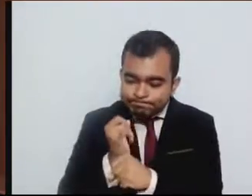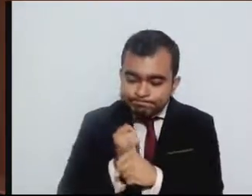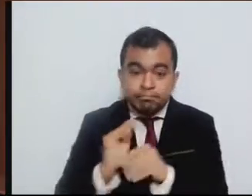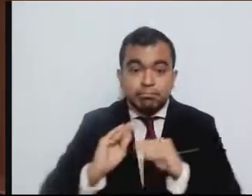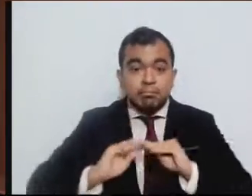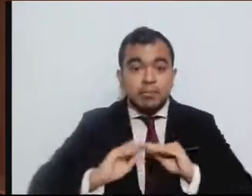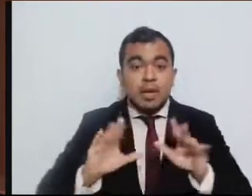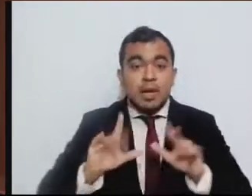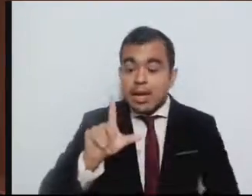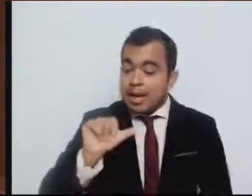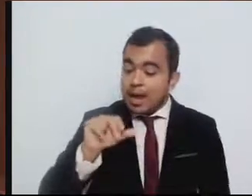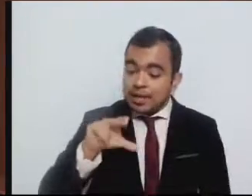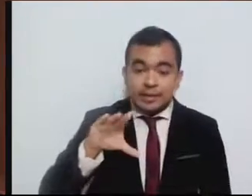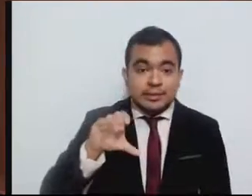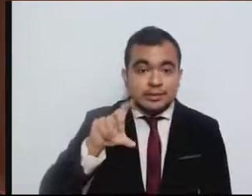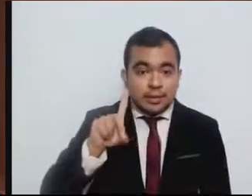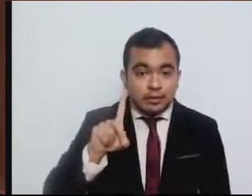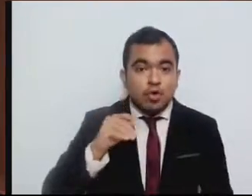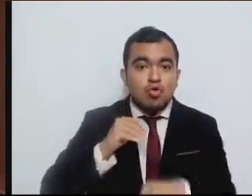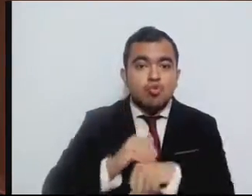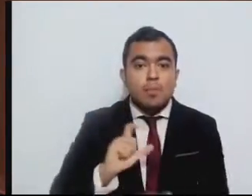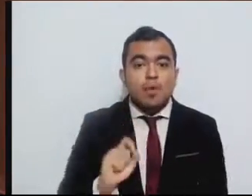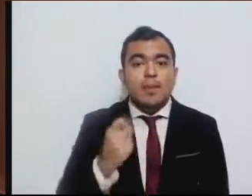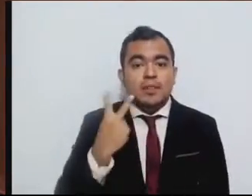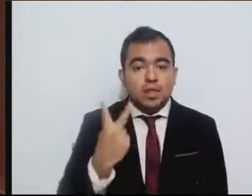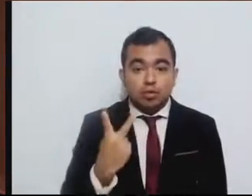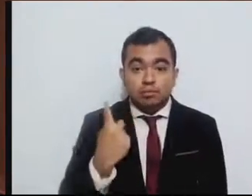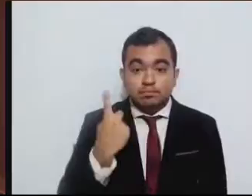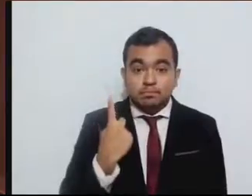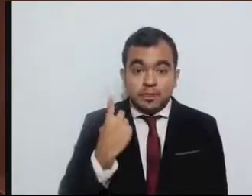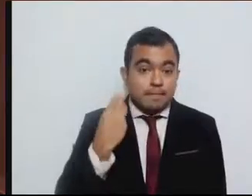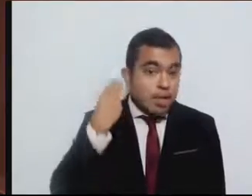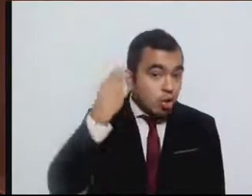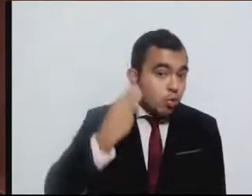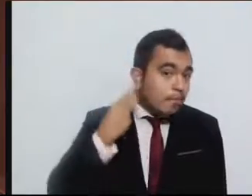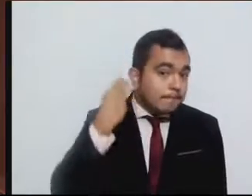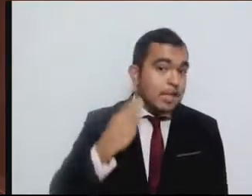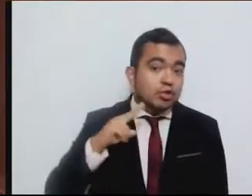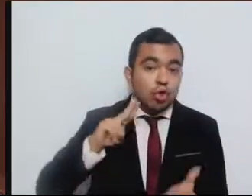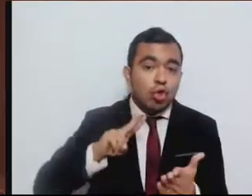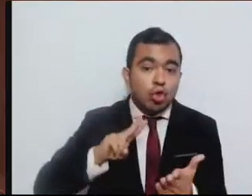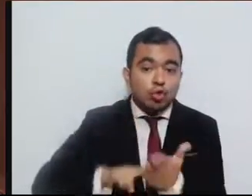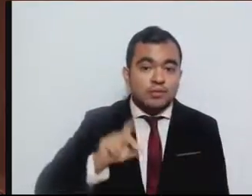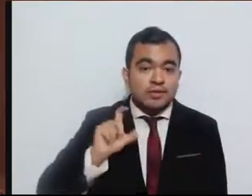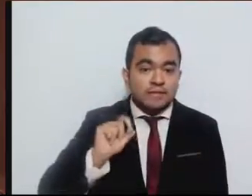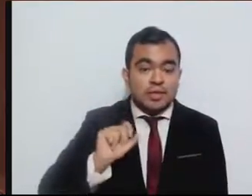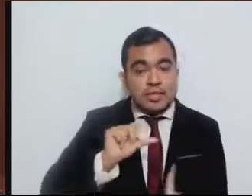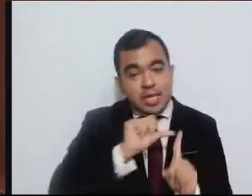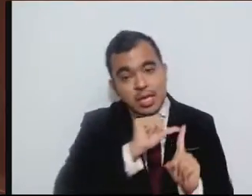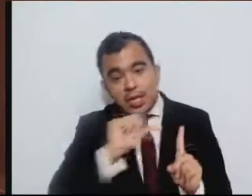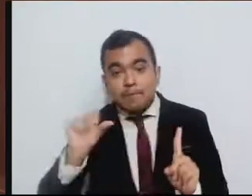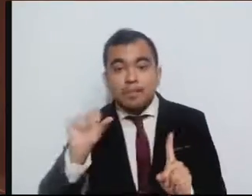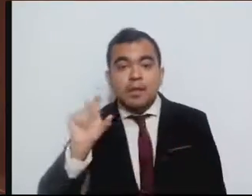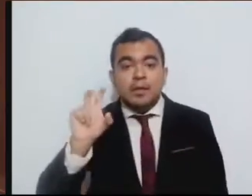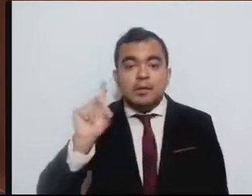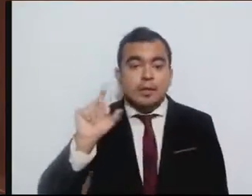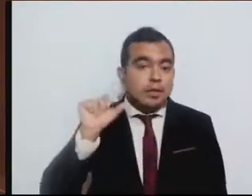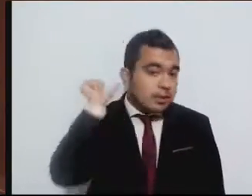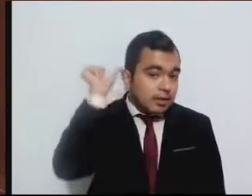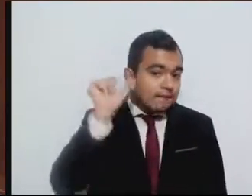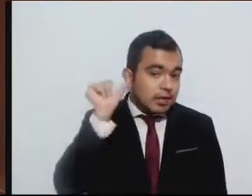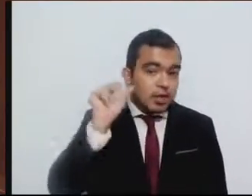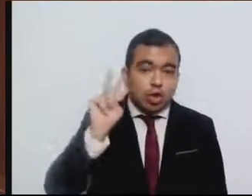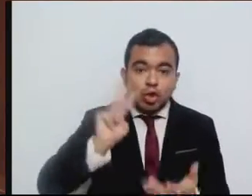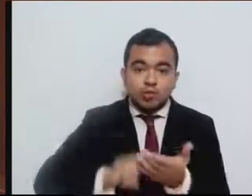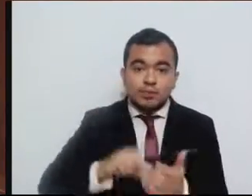Lancet 22 del 1 de marzo de 2020 hasta el 30 de abril del 2021. La